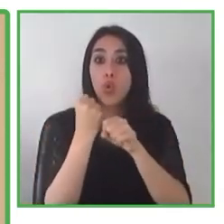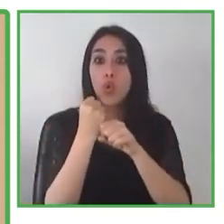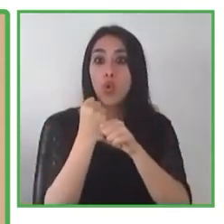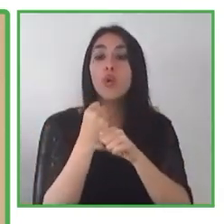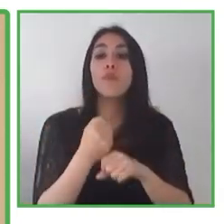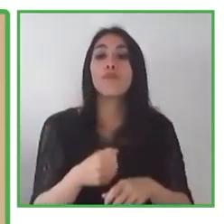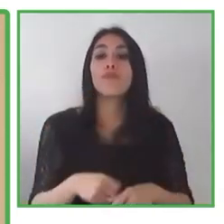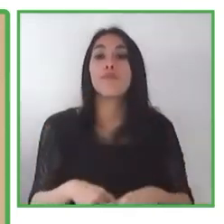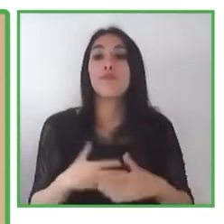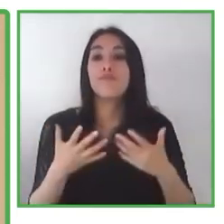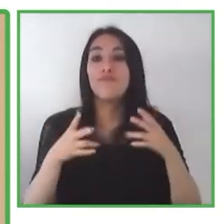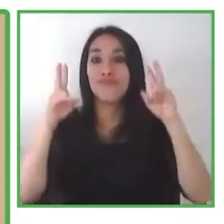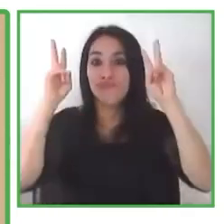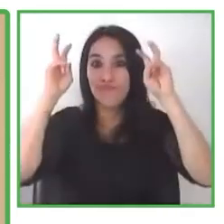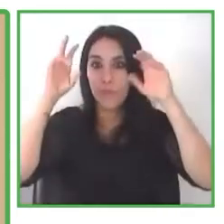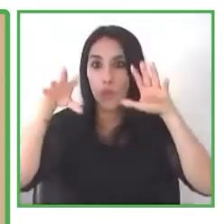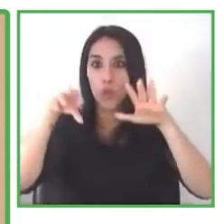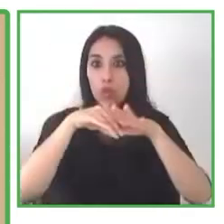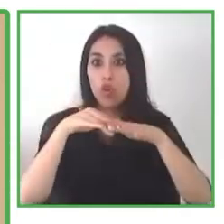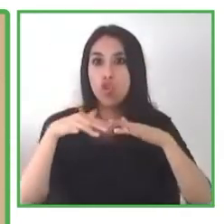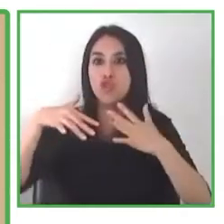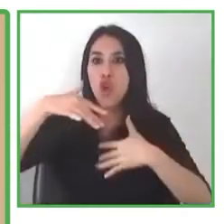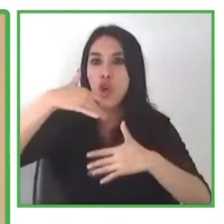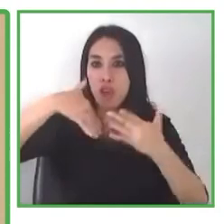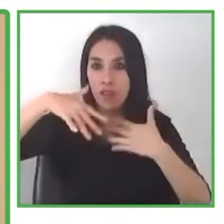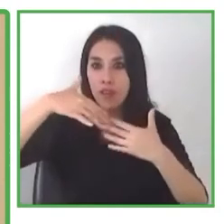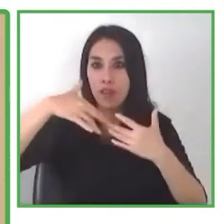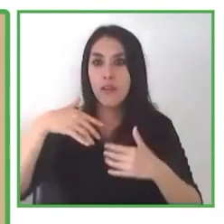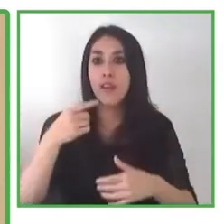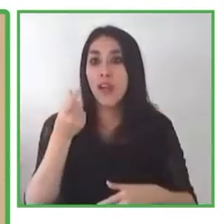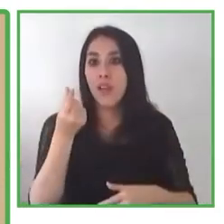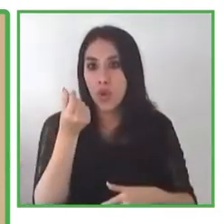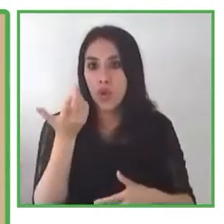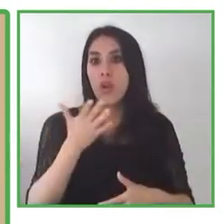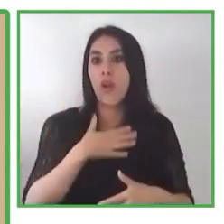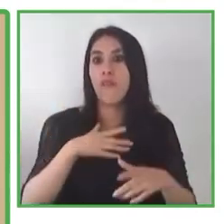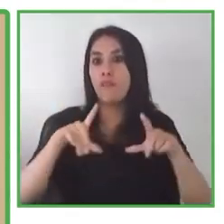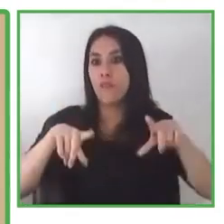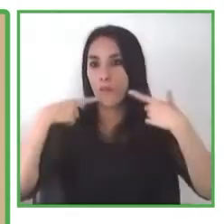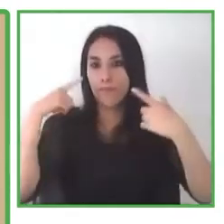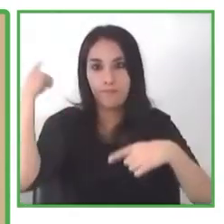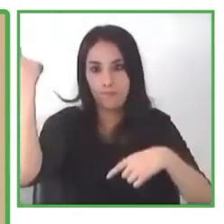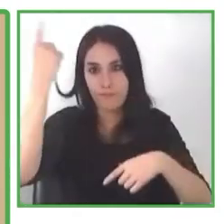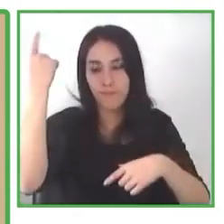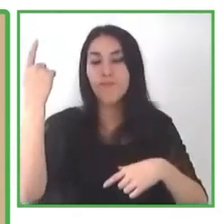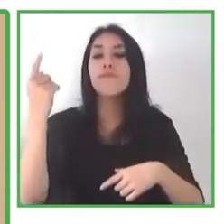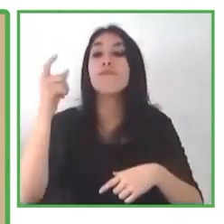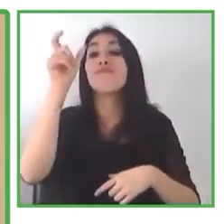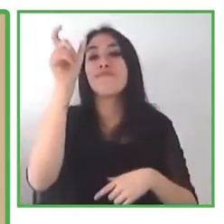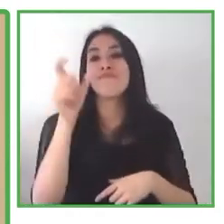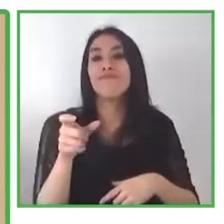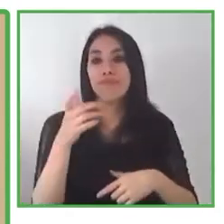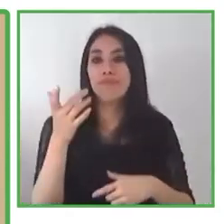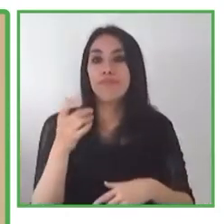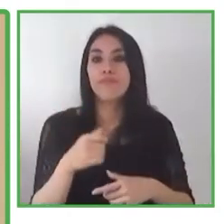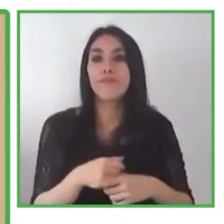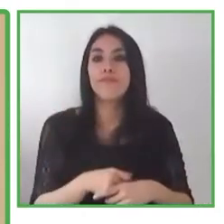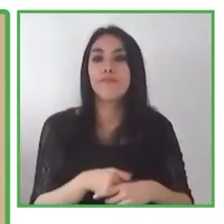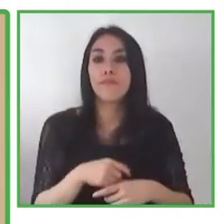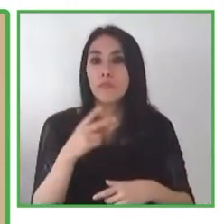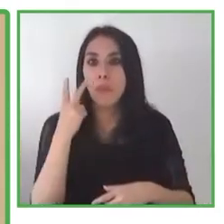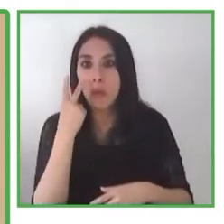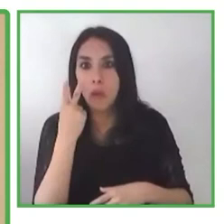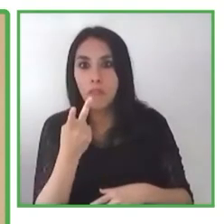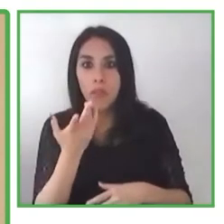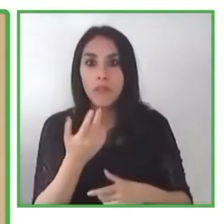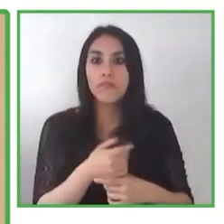poder trabajar tiene un impacto positivo sobre la inclusión social y también sobre la calidad de vida en general de una persona. Y